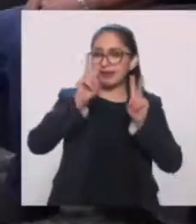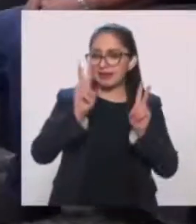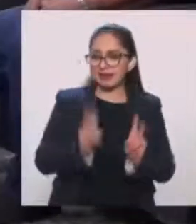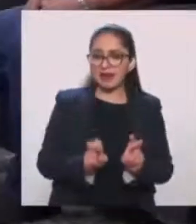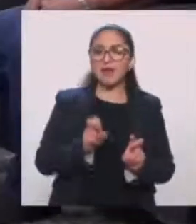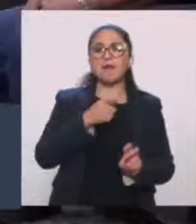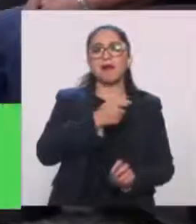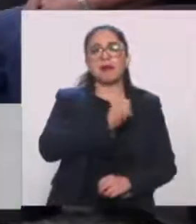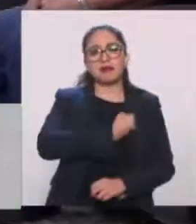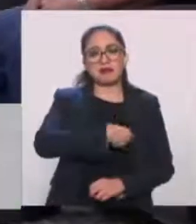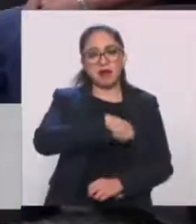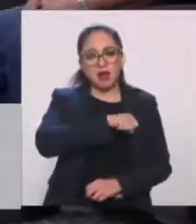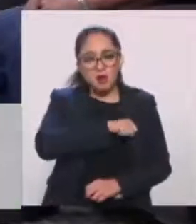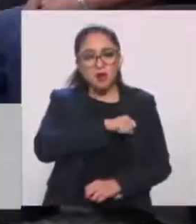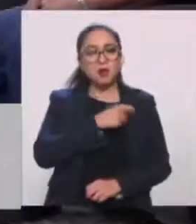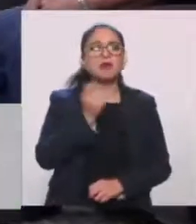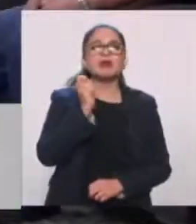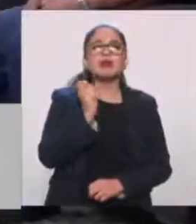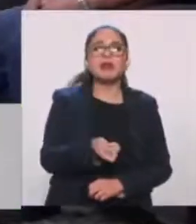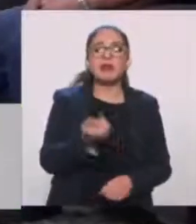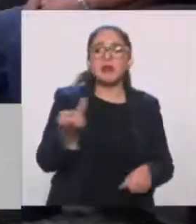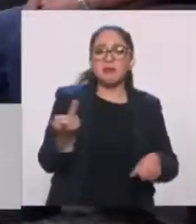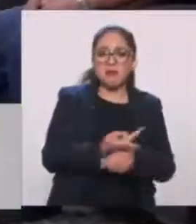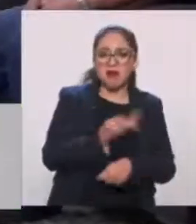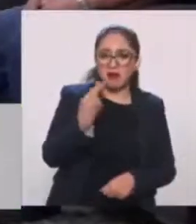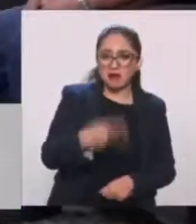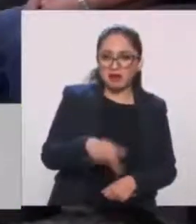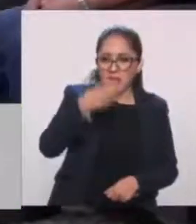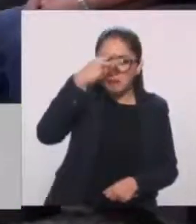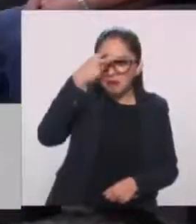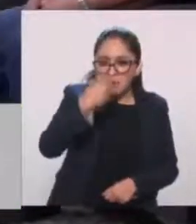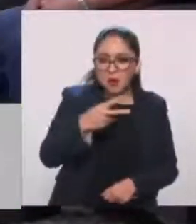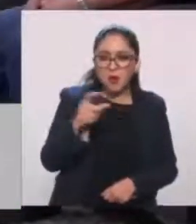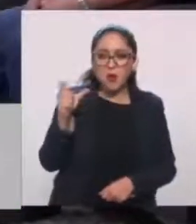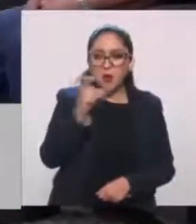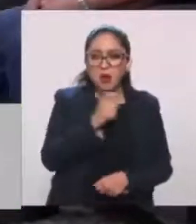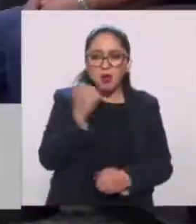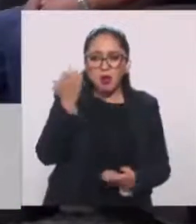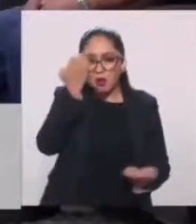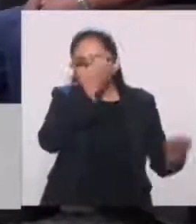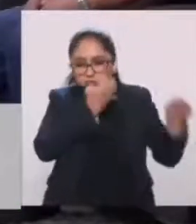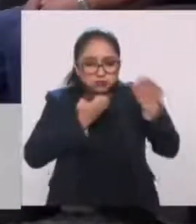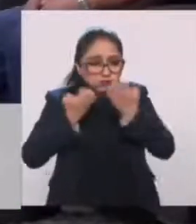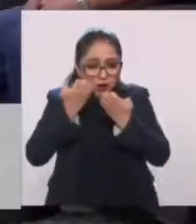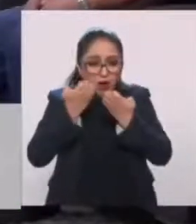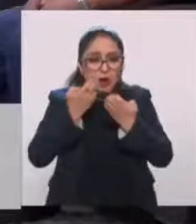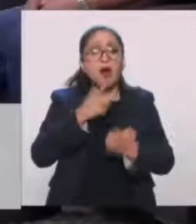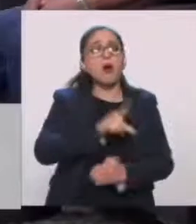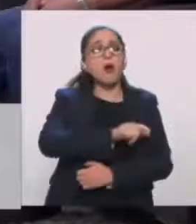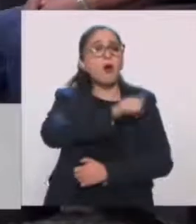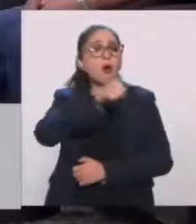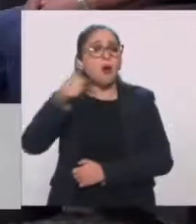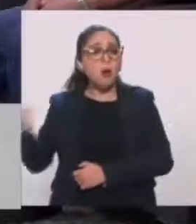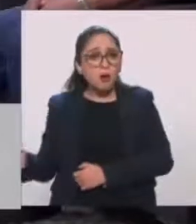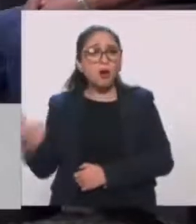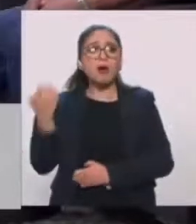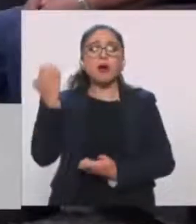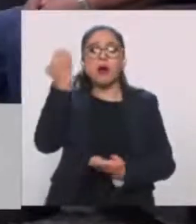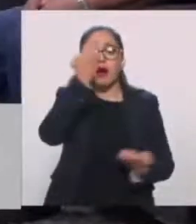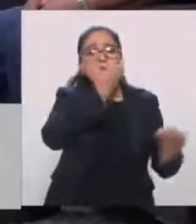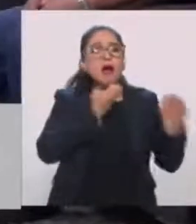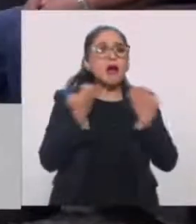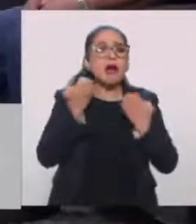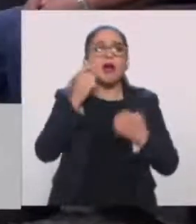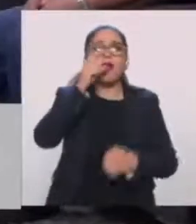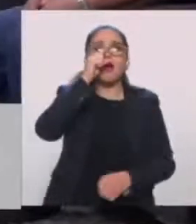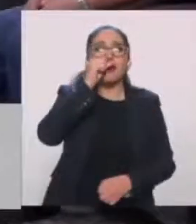en México con los diagnósticos, pero tenemos otro, con los diagnósticos tardíos, pero tenemos también otro